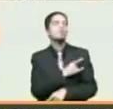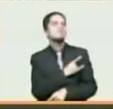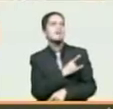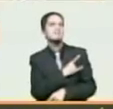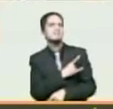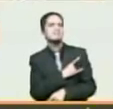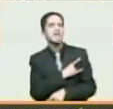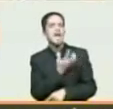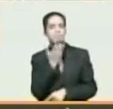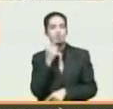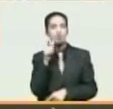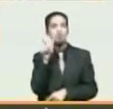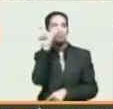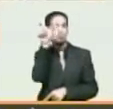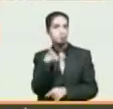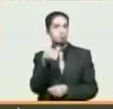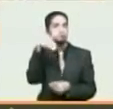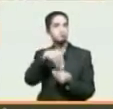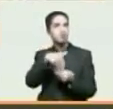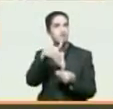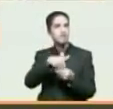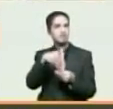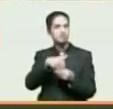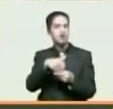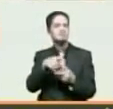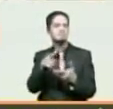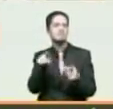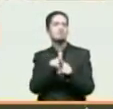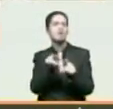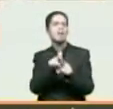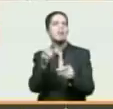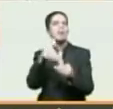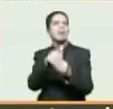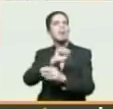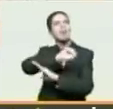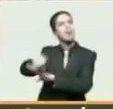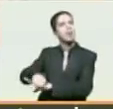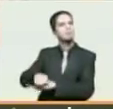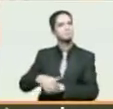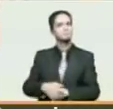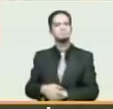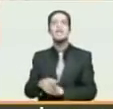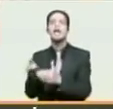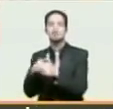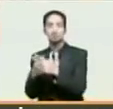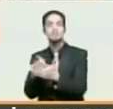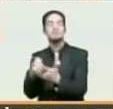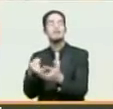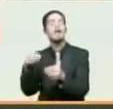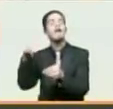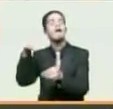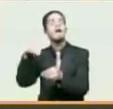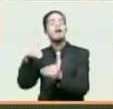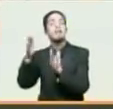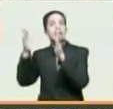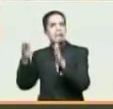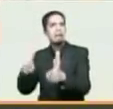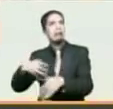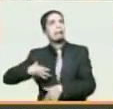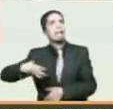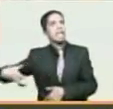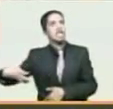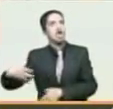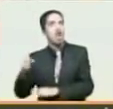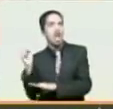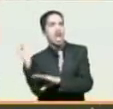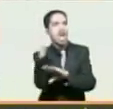cosa. De 40 alumnos, esa es la democracia que a ellos les gusta. El voto de un rico, quieren ellos que valga 40 votos de un pobre.